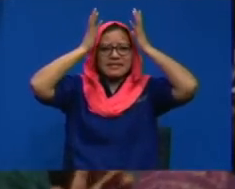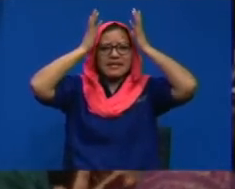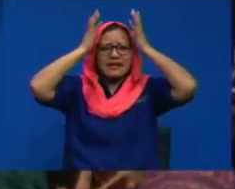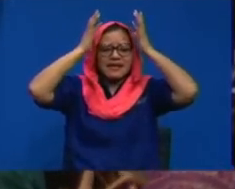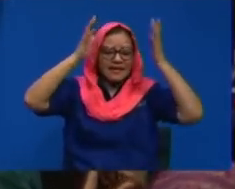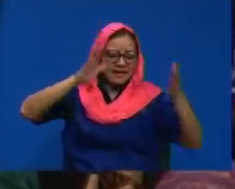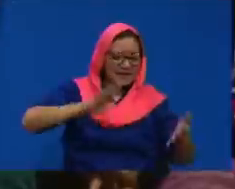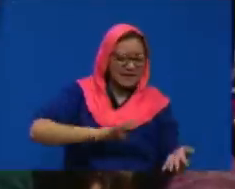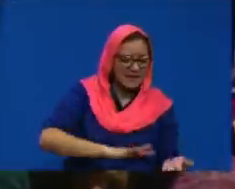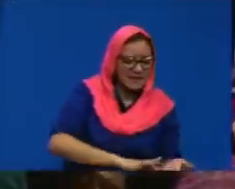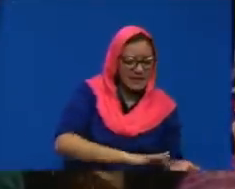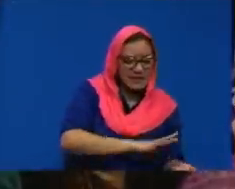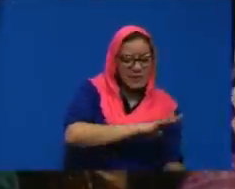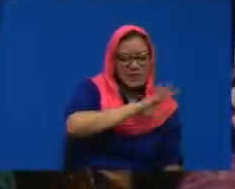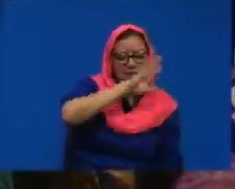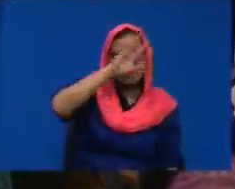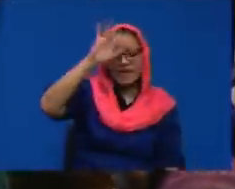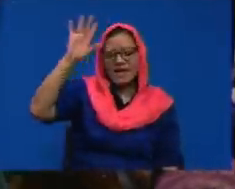coronaste